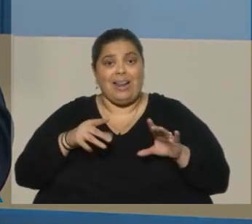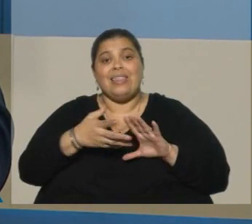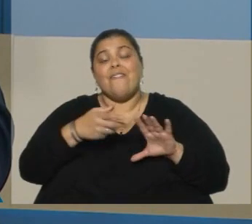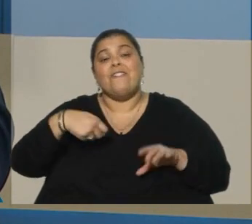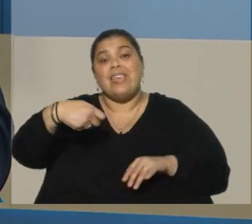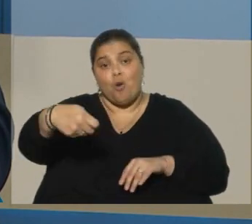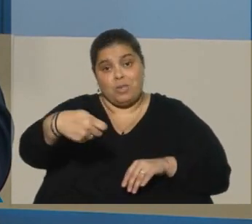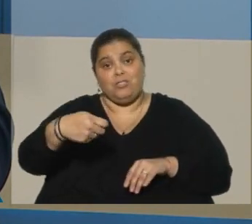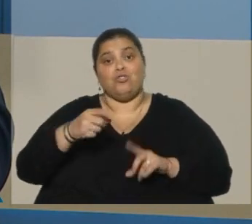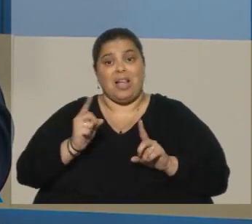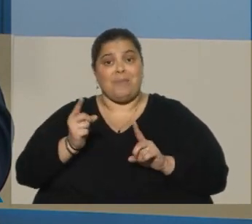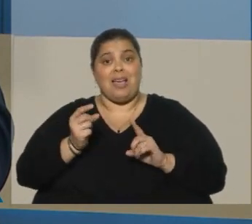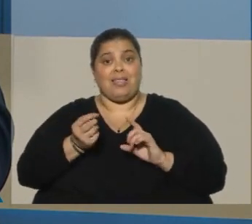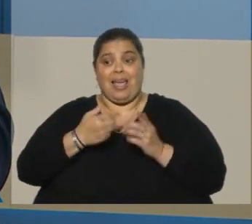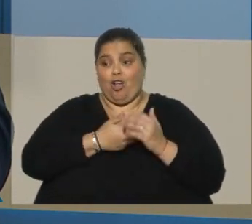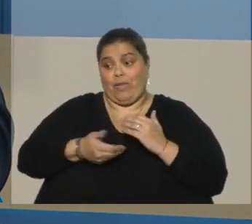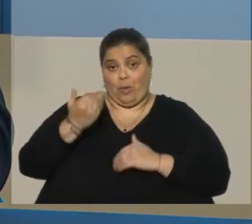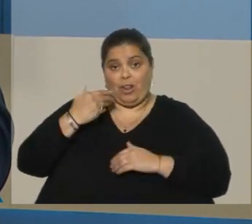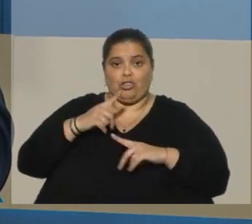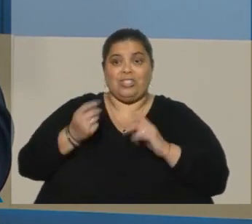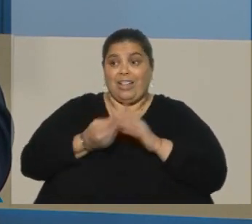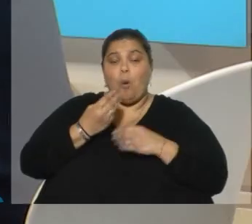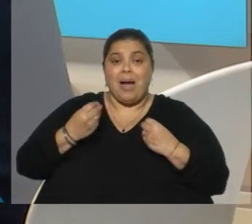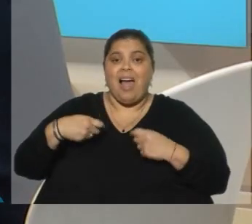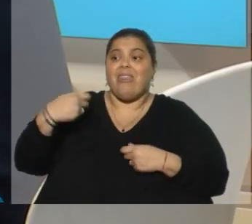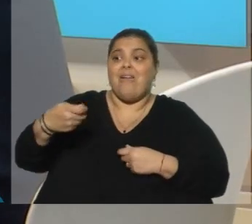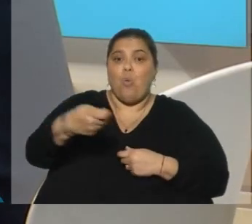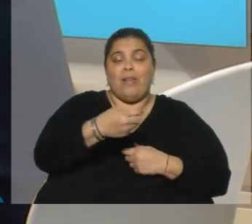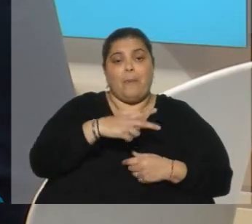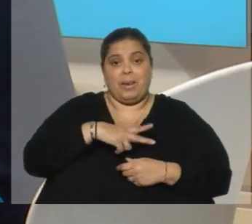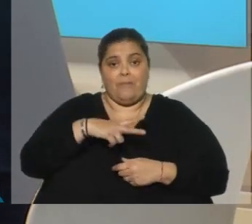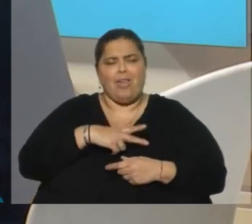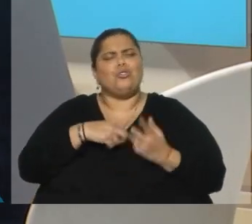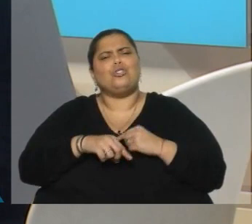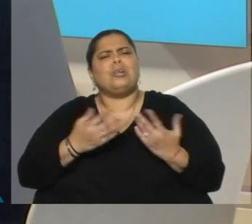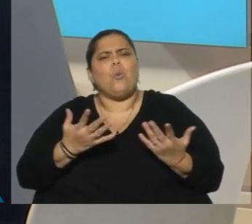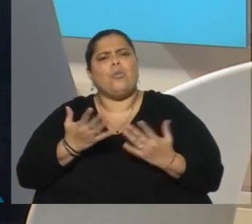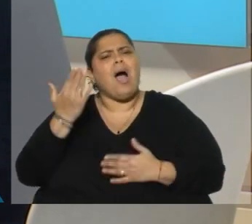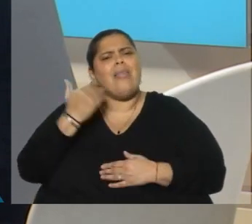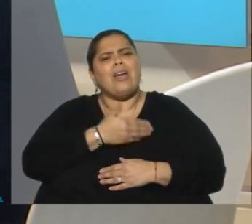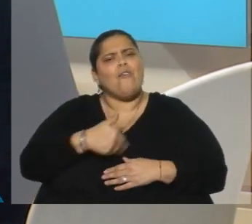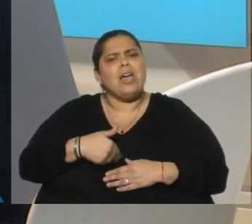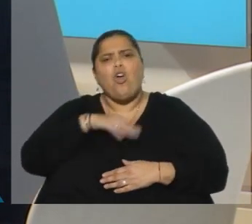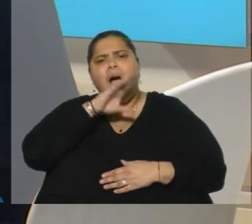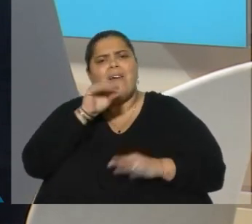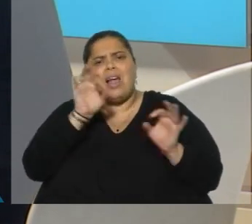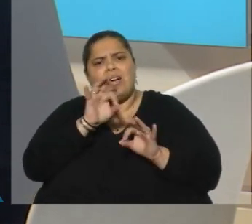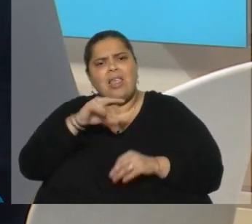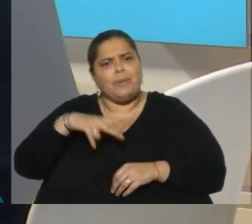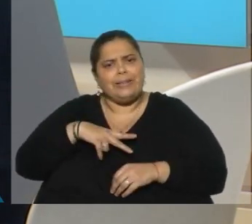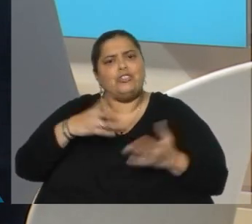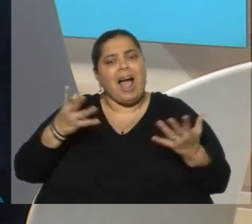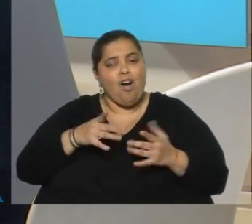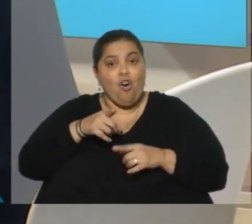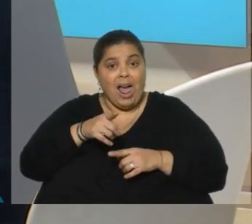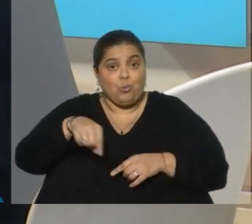anterior se creó para devolverlo a los privados. Y entonces, ¿qué es una cuestión política? Cuando era el otro gobierno no se hablaba de privatización y ahora que